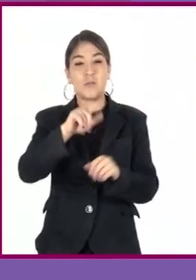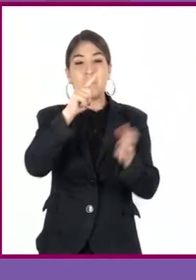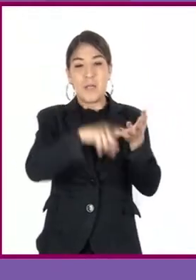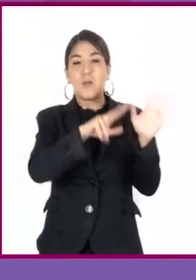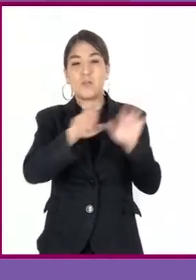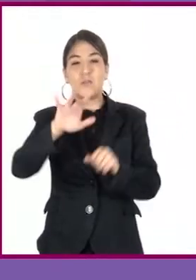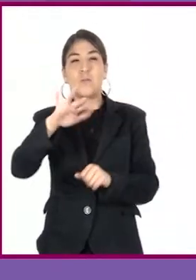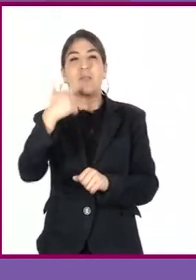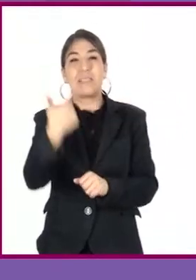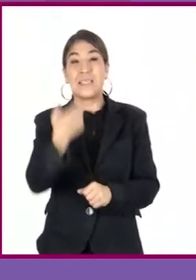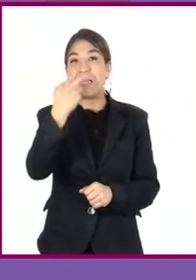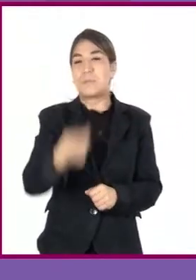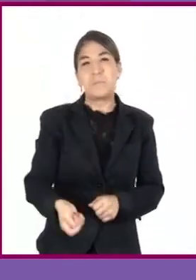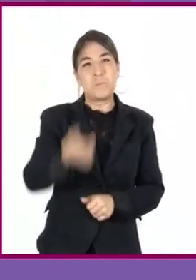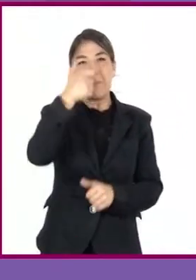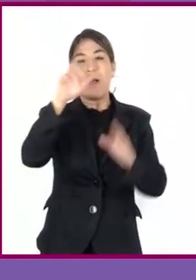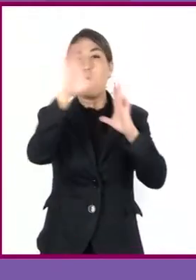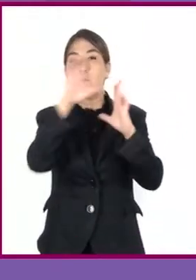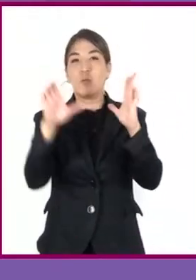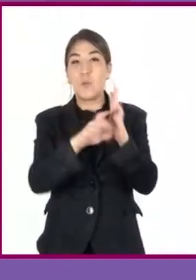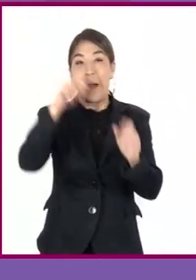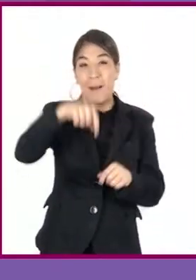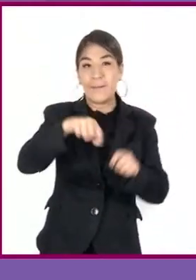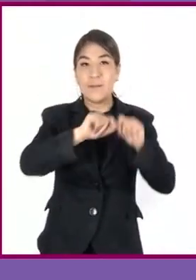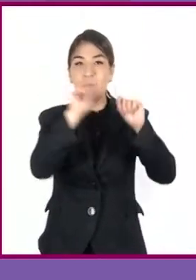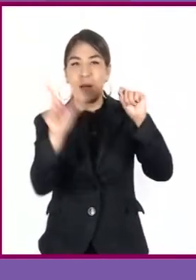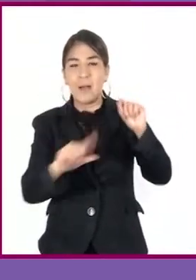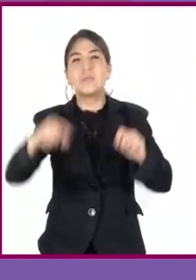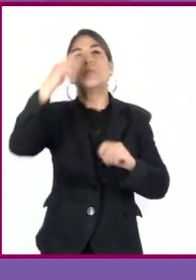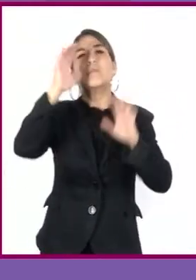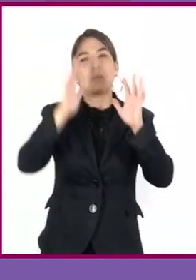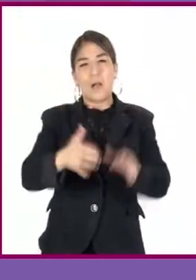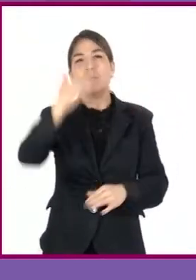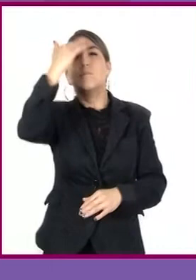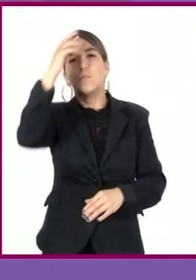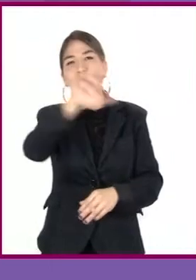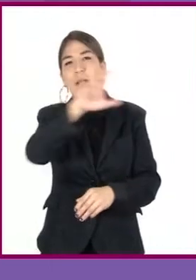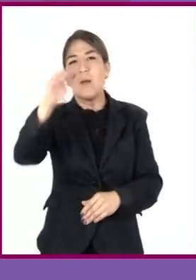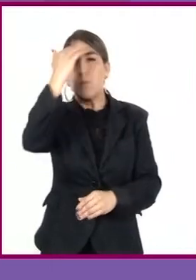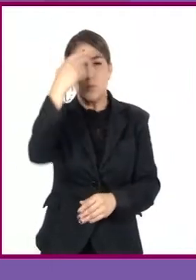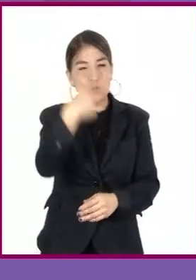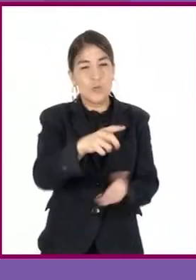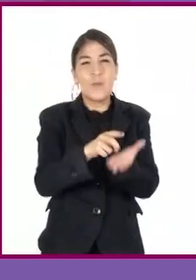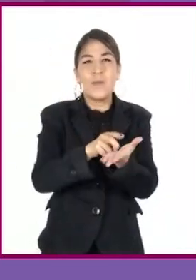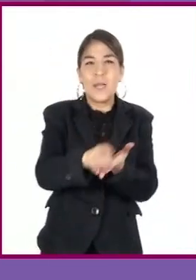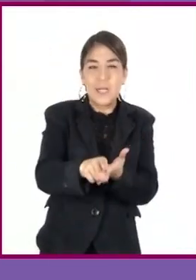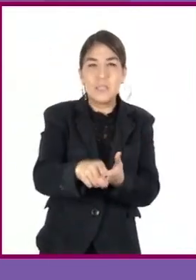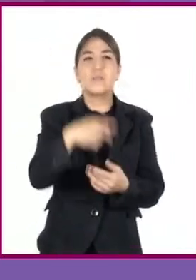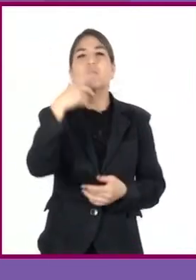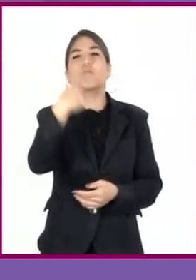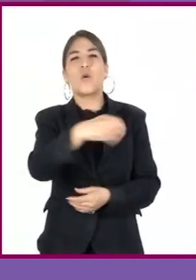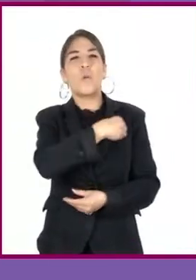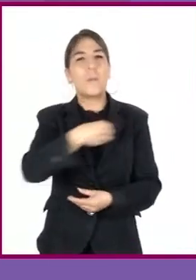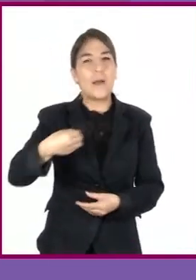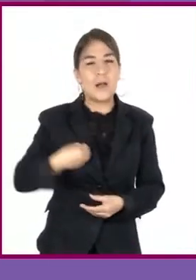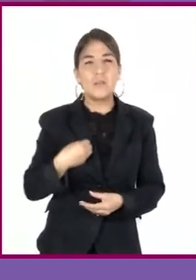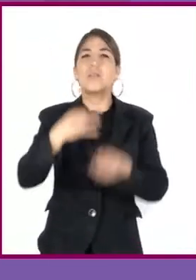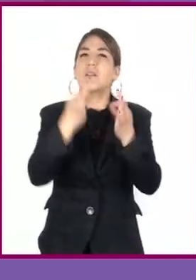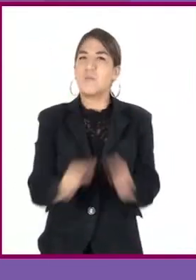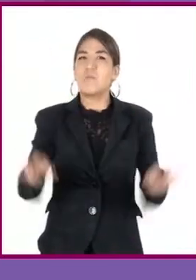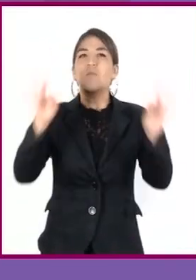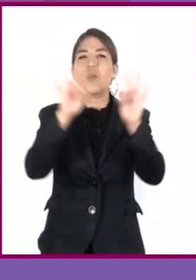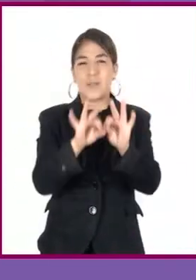constitución liberal del país, que reconoce ya las garantías individuales y los derechos